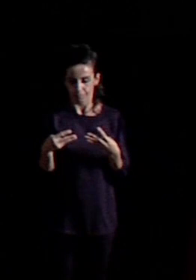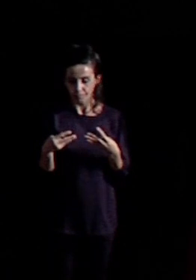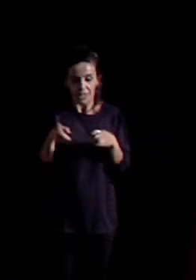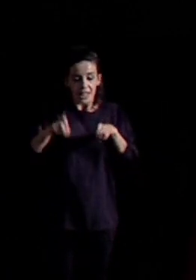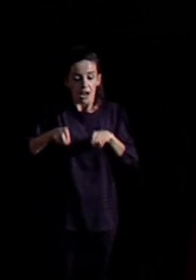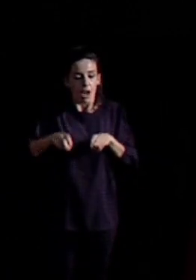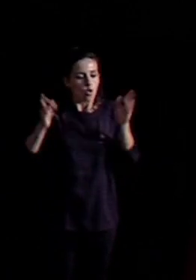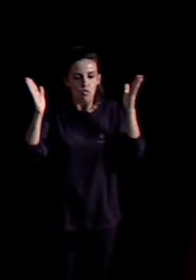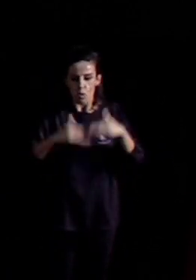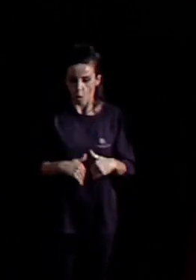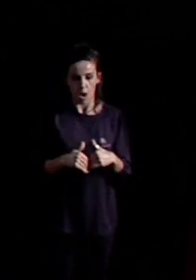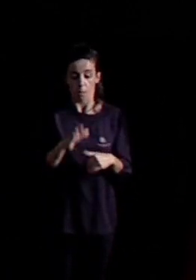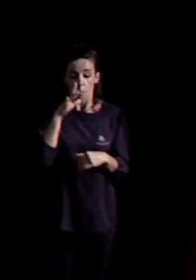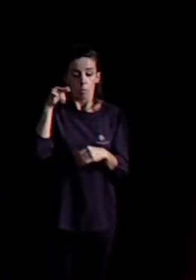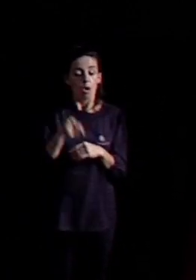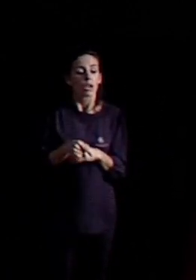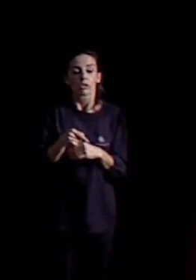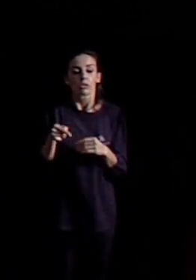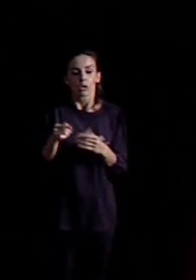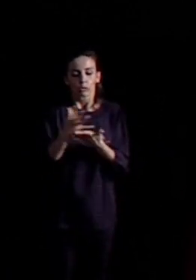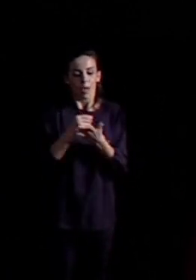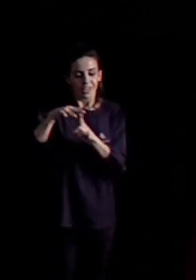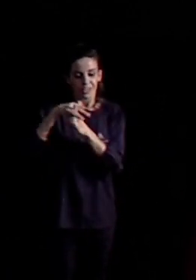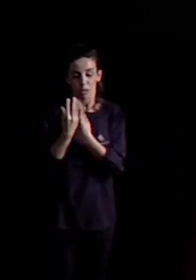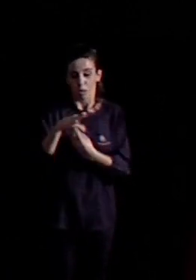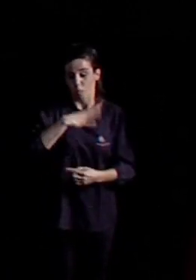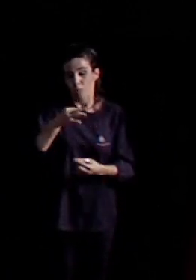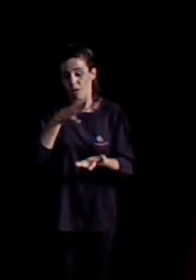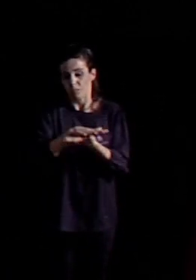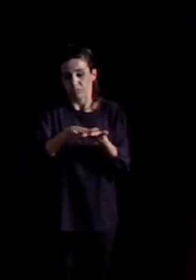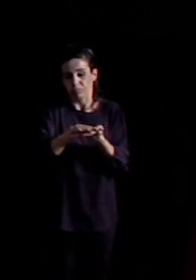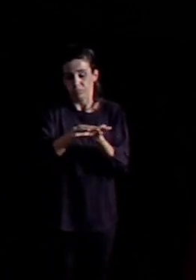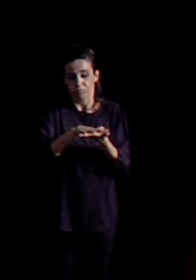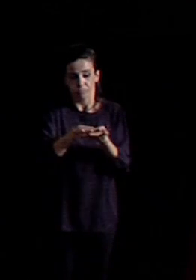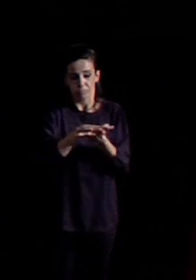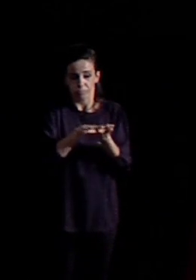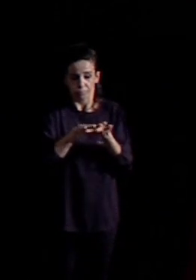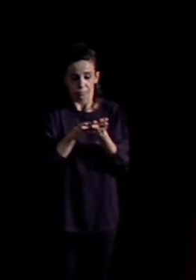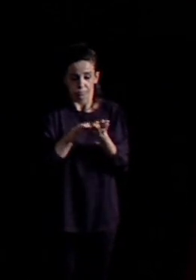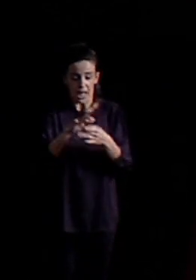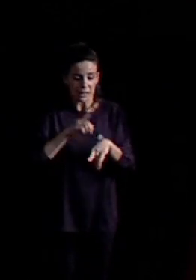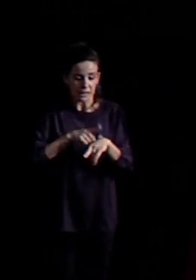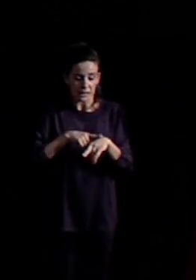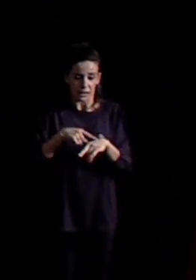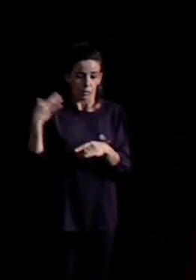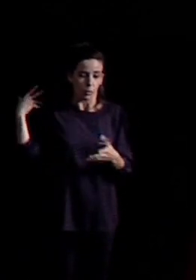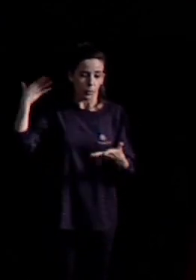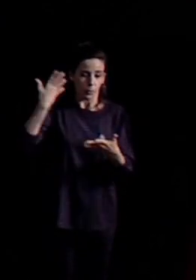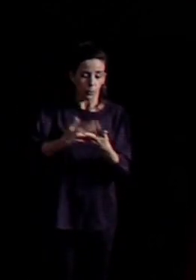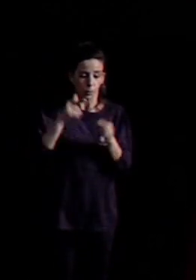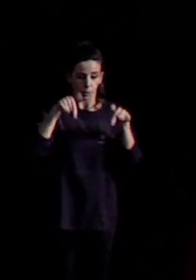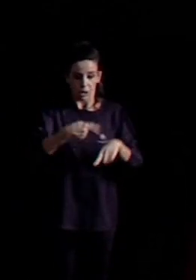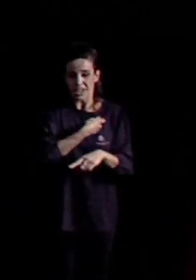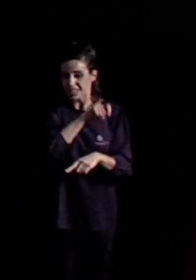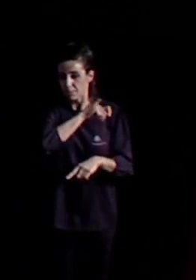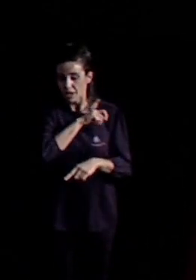hay descanso. Por eso, en todos los casos, les puedo hablar del tiempo que llevo en esto. En España,